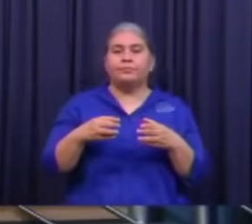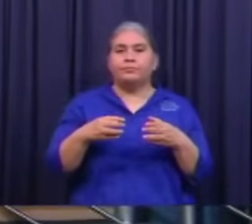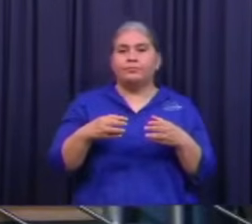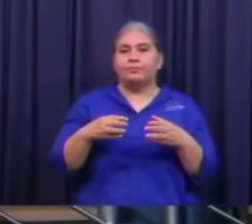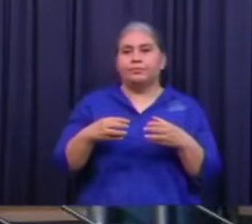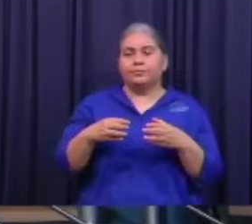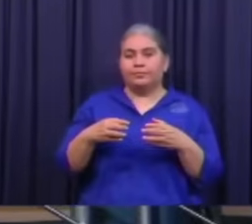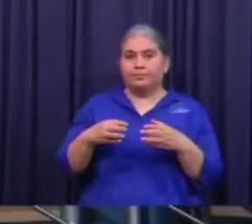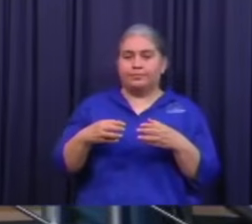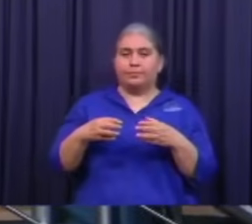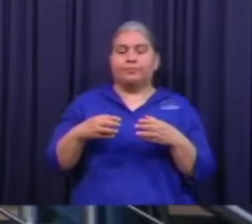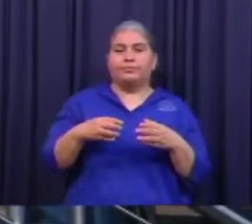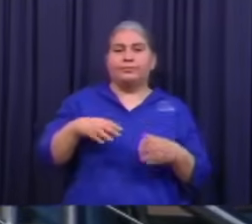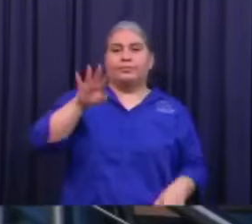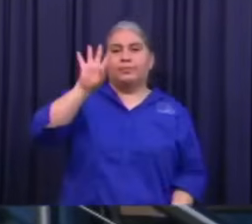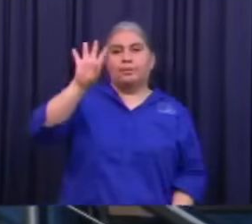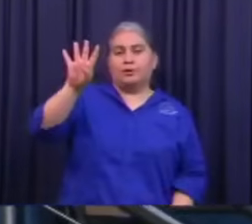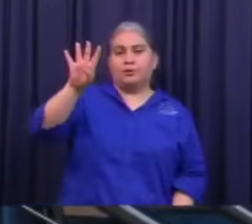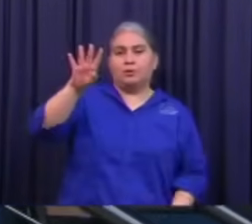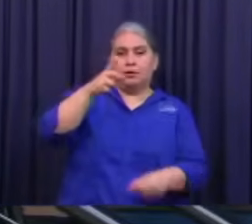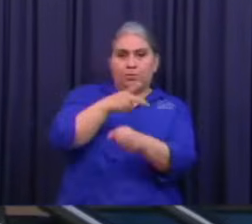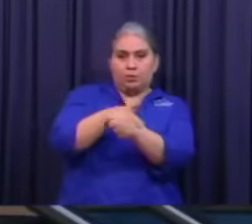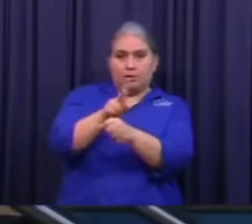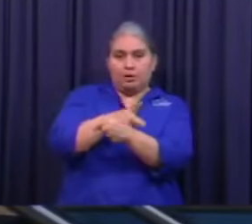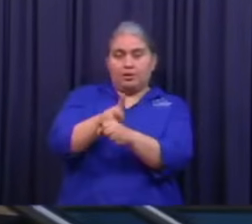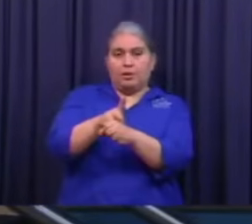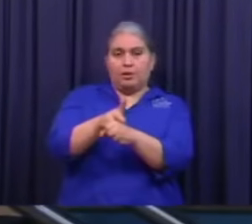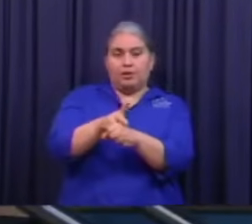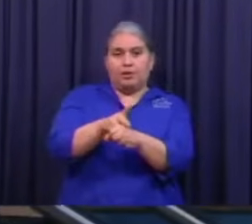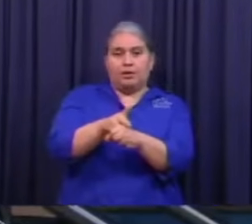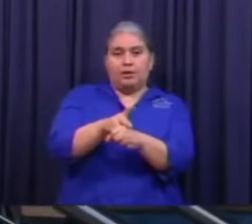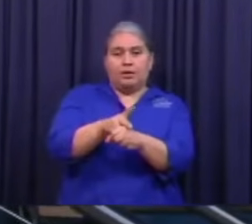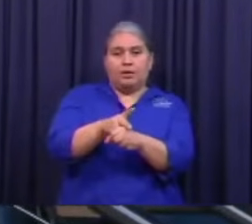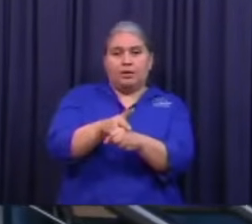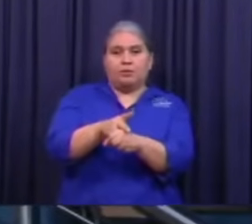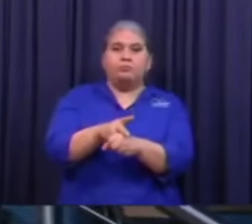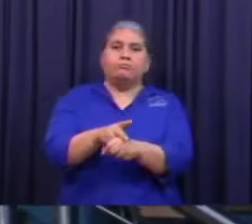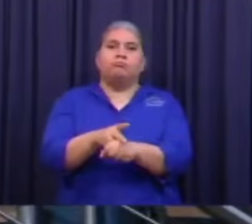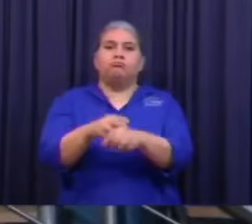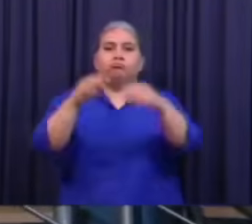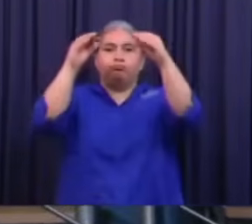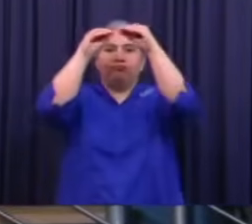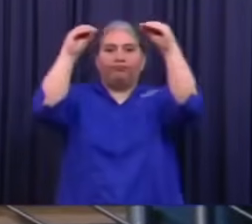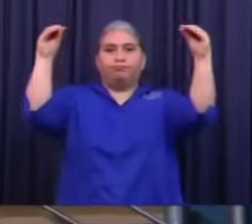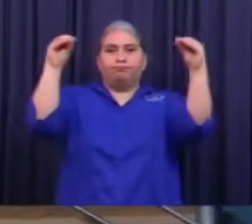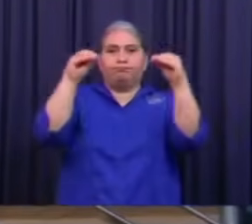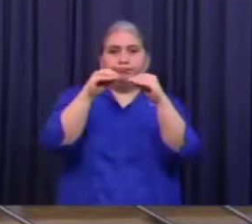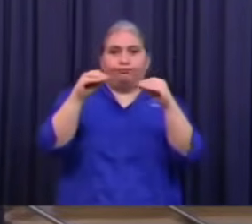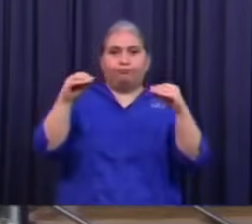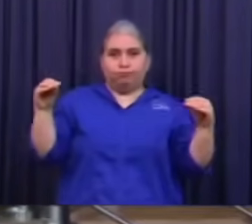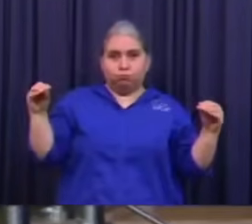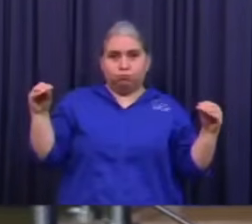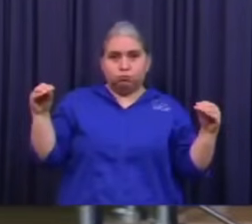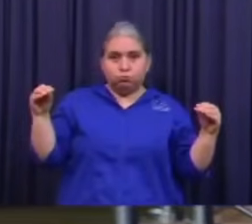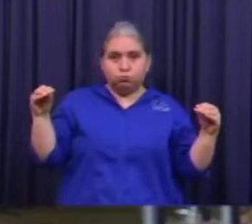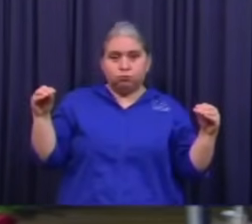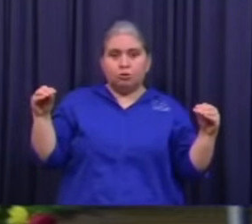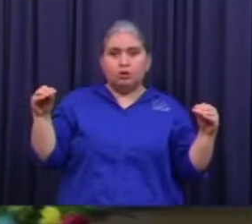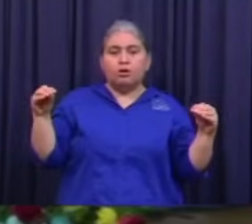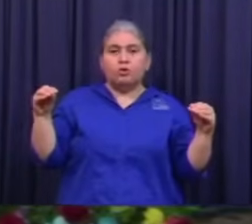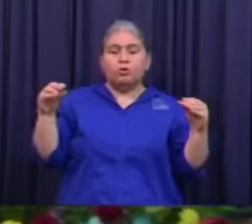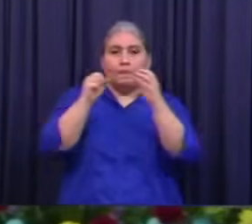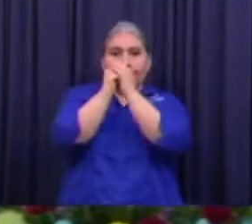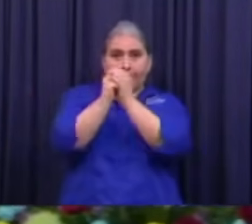también a las 4 de la tarde por zoom intercediendo intercediendo Y por qué están